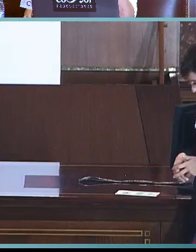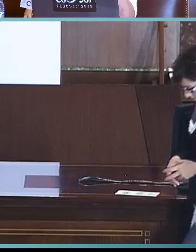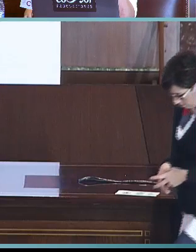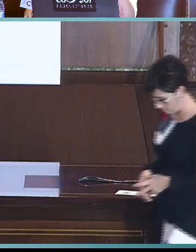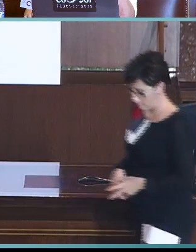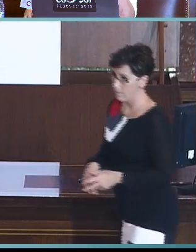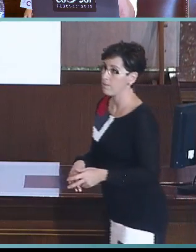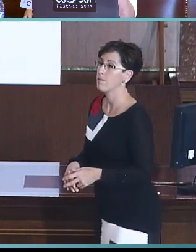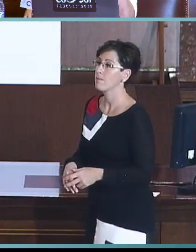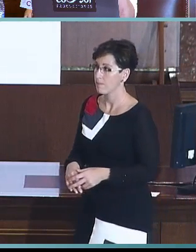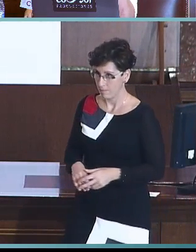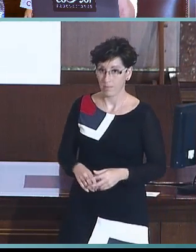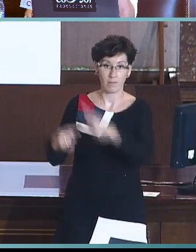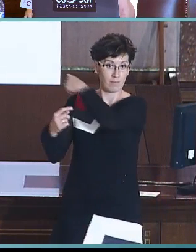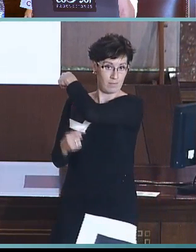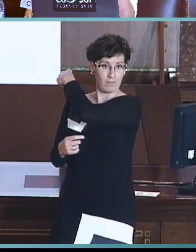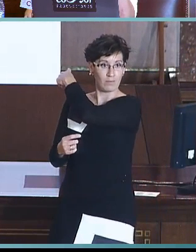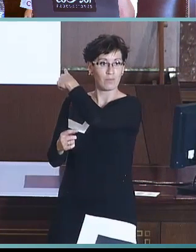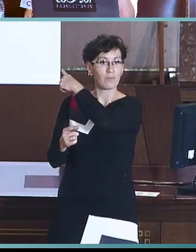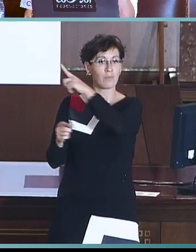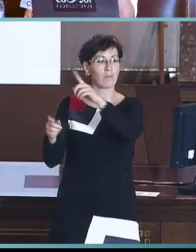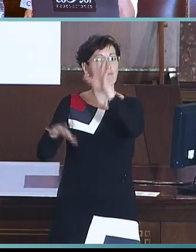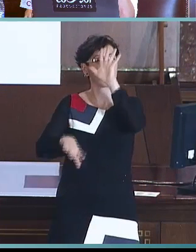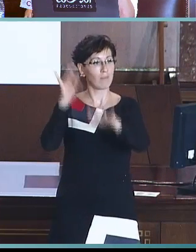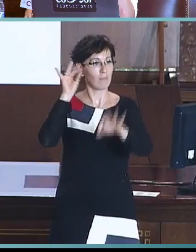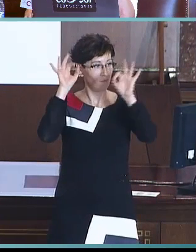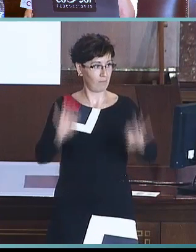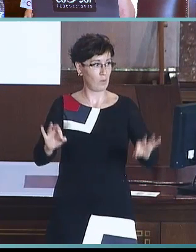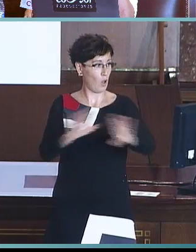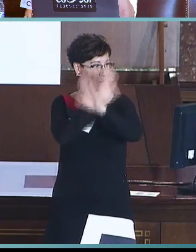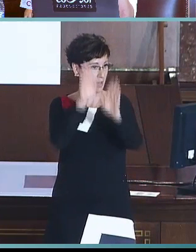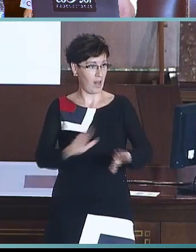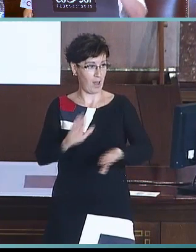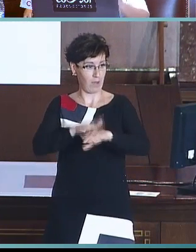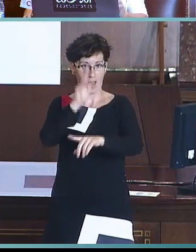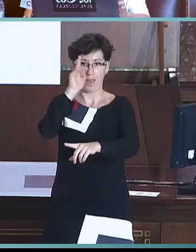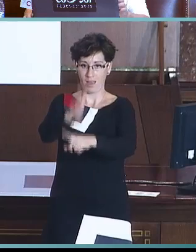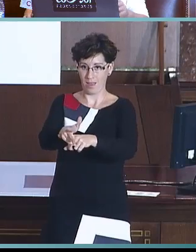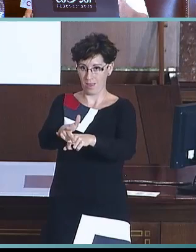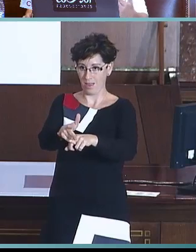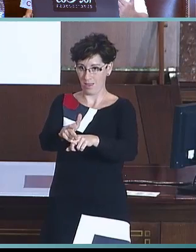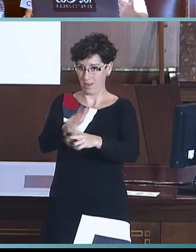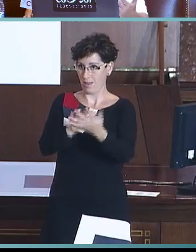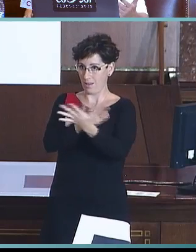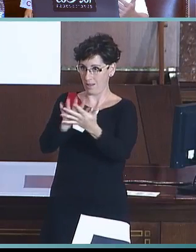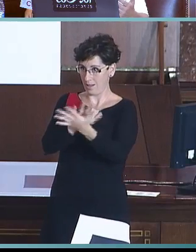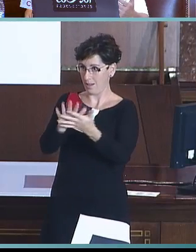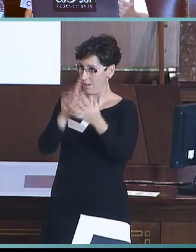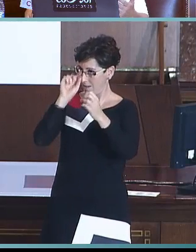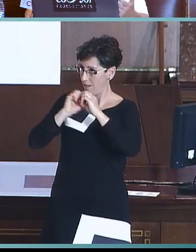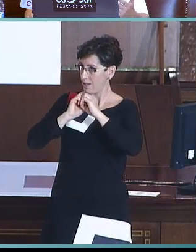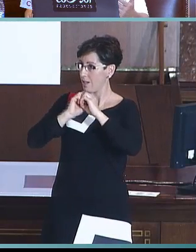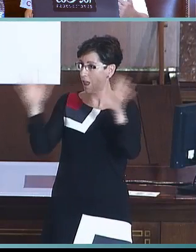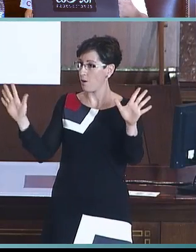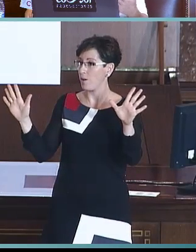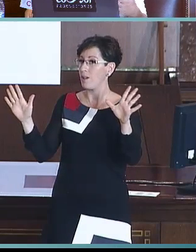Sí, muchas gracias. Este sería el formato final que decidimos que se quedaría y, bueno, pues con el cual se